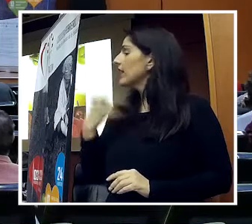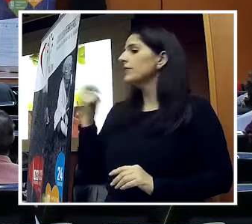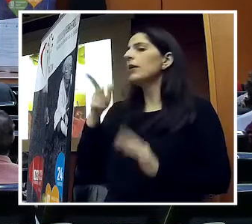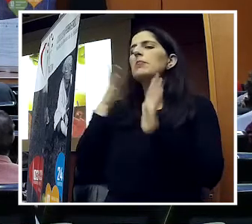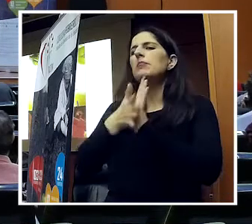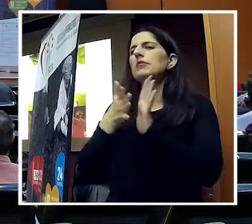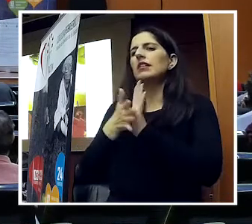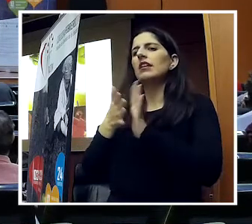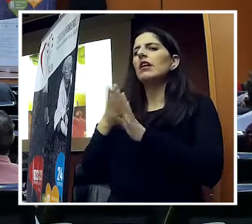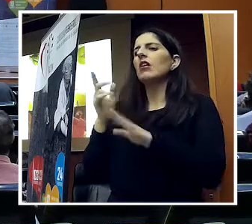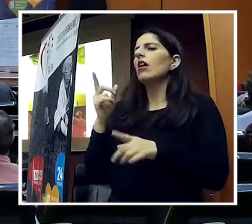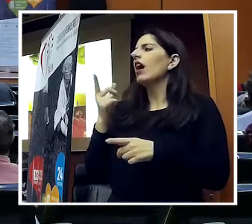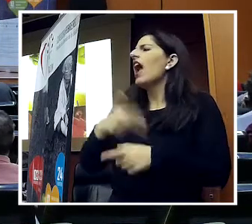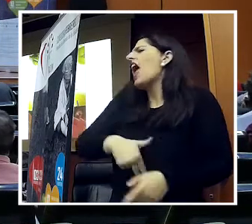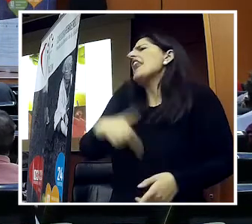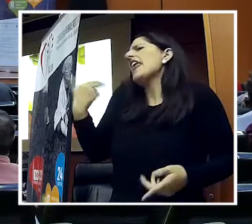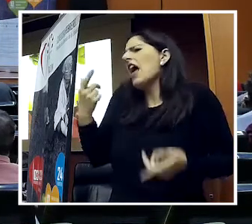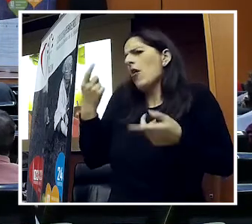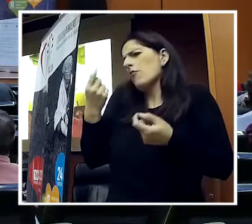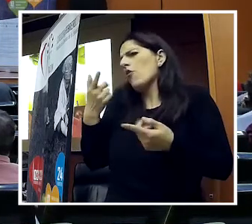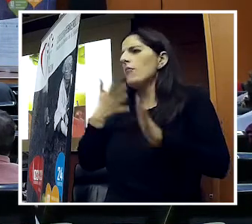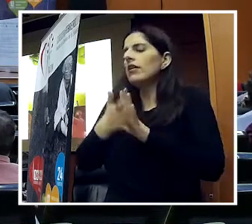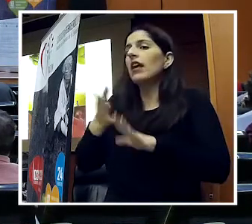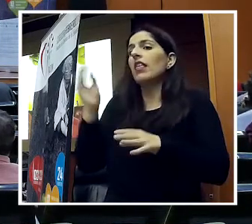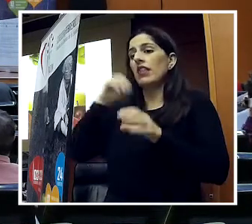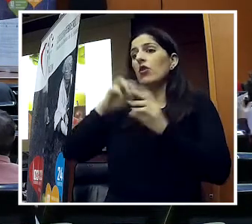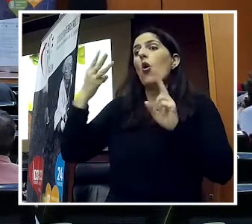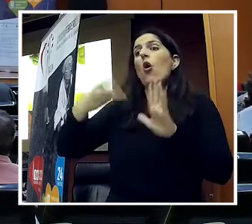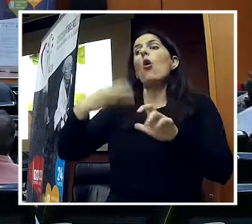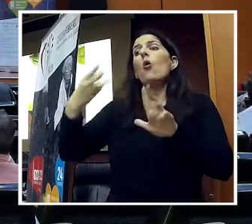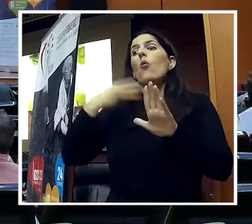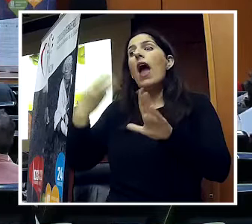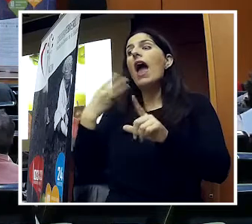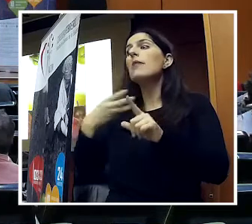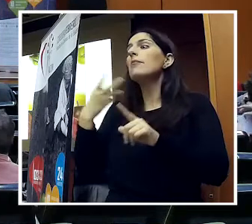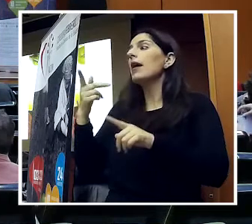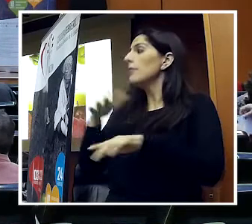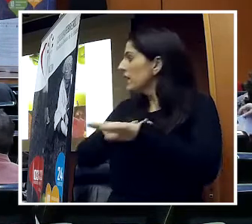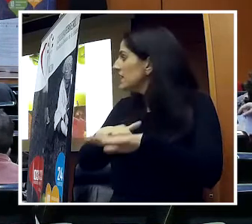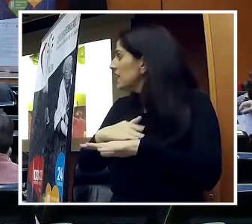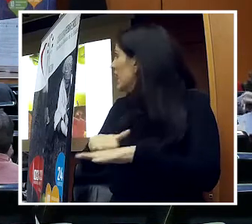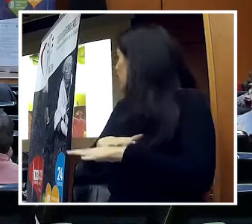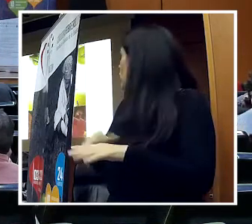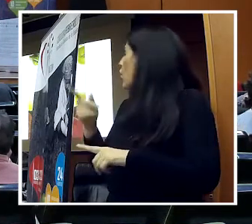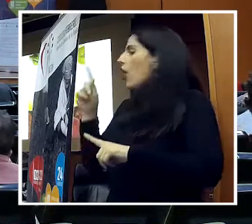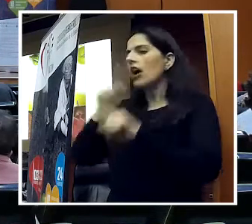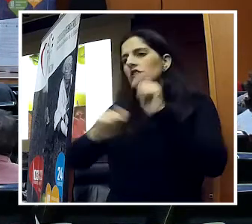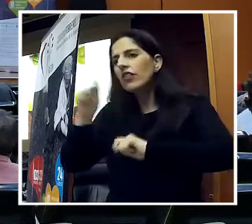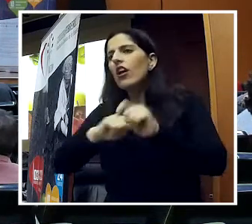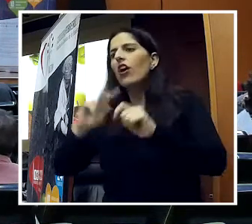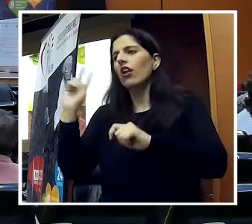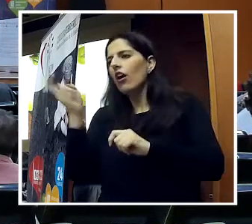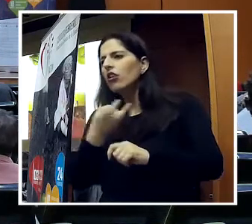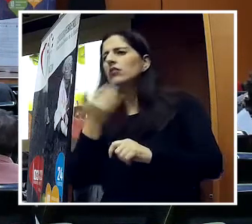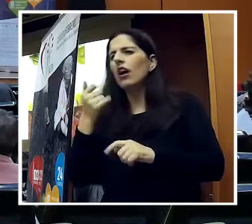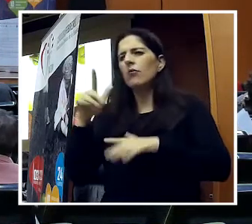algo muy genérico, pero que podéis mirar en la página web del Ministerio. Hay muchas sociedades que mantienen unas